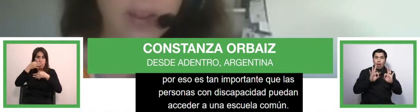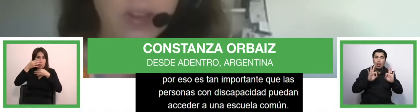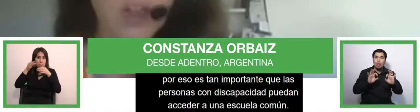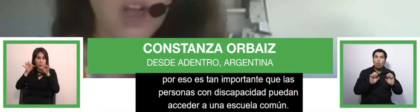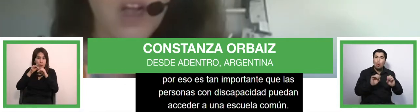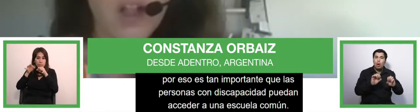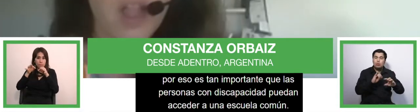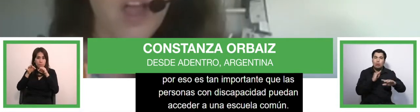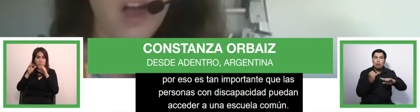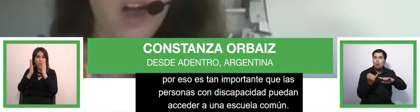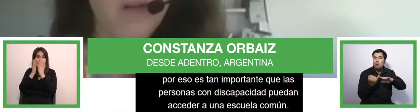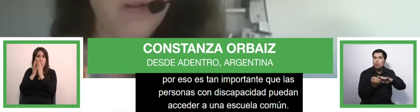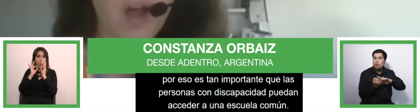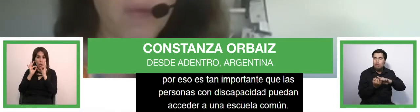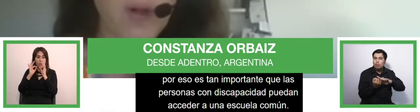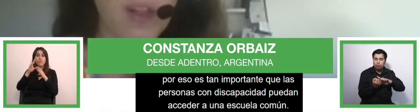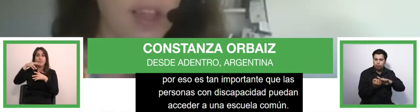inclusiva,